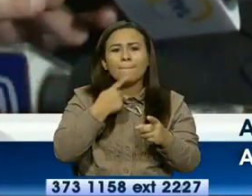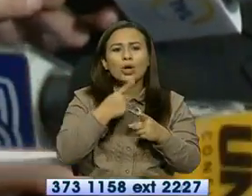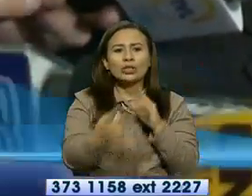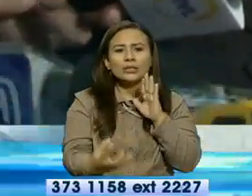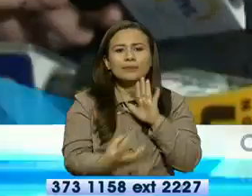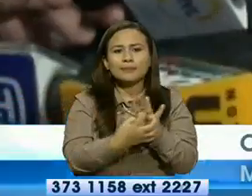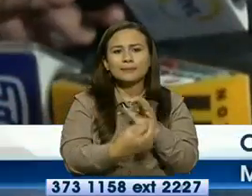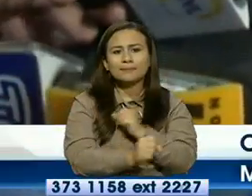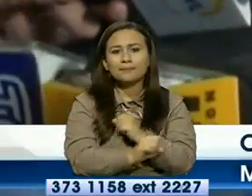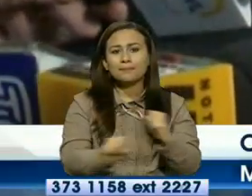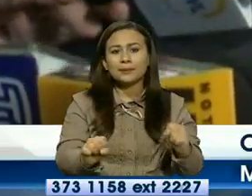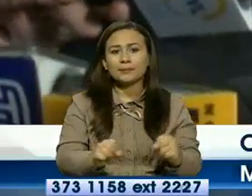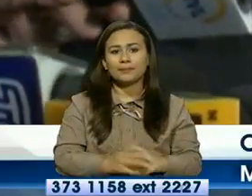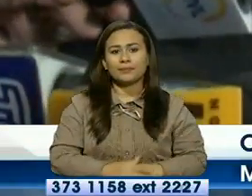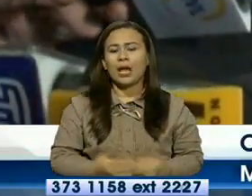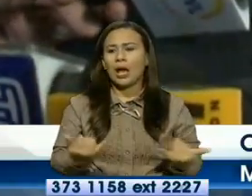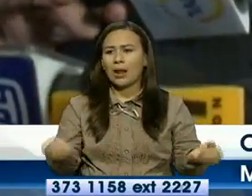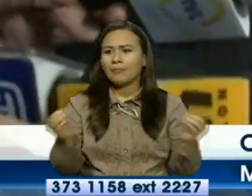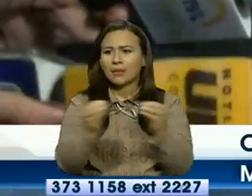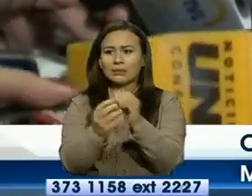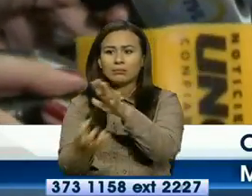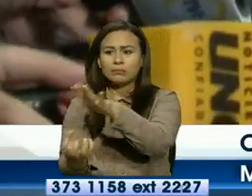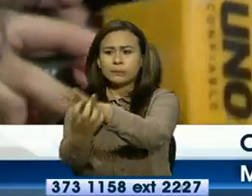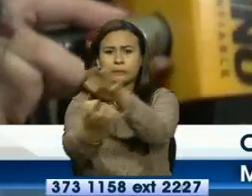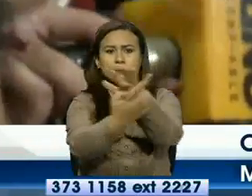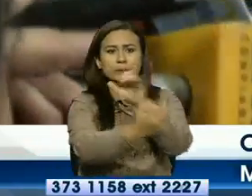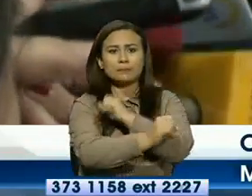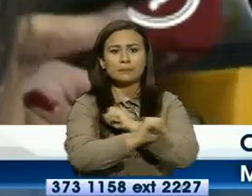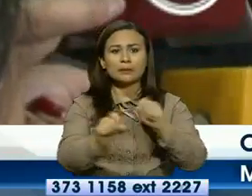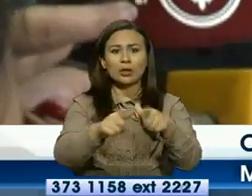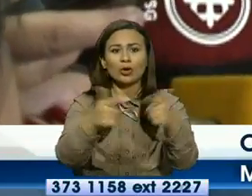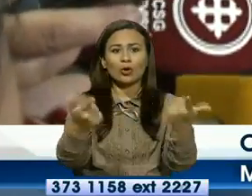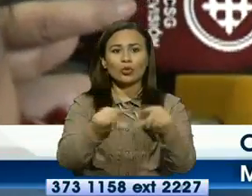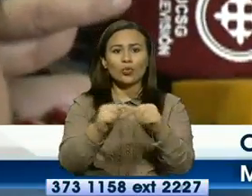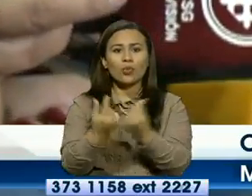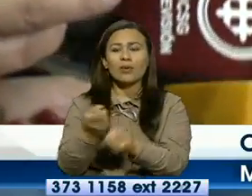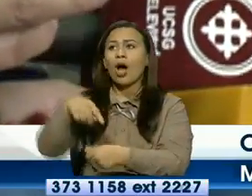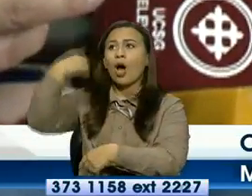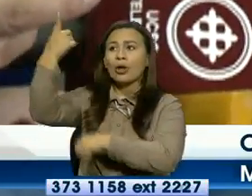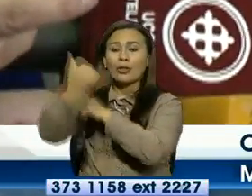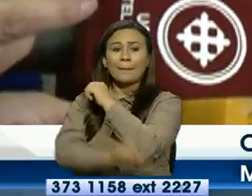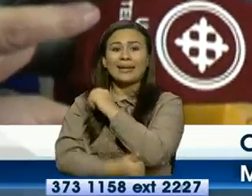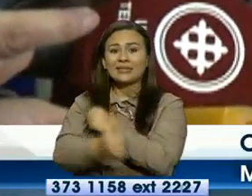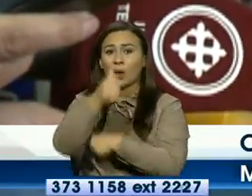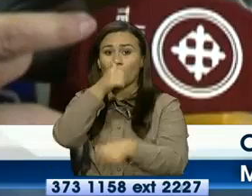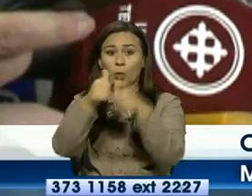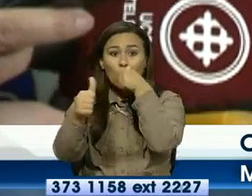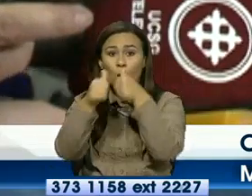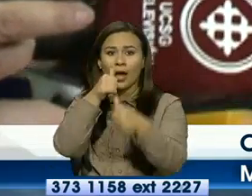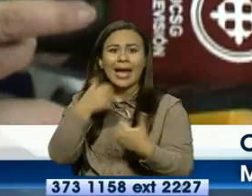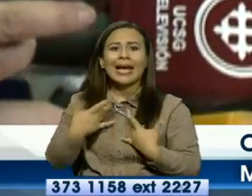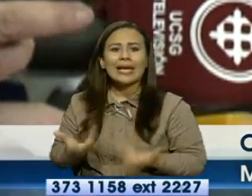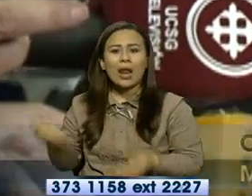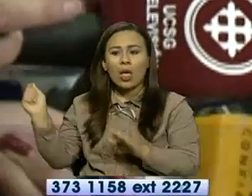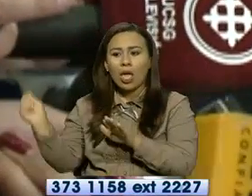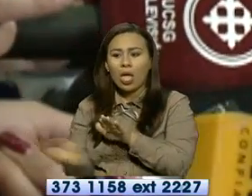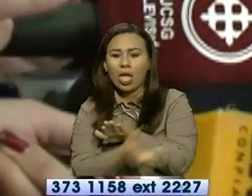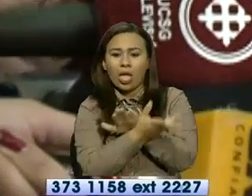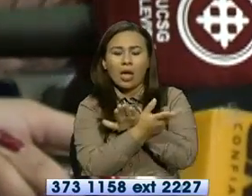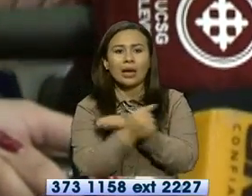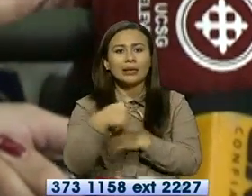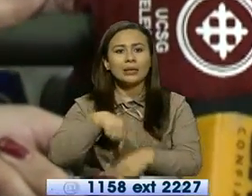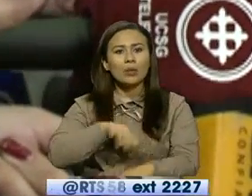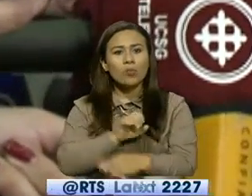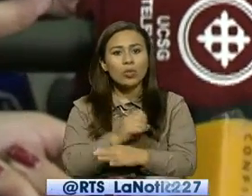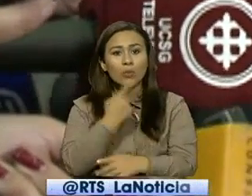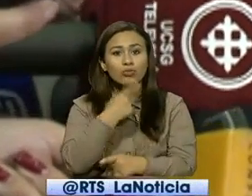sus contingentes armados hacia grupos o carteles de otros países, inclusive para poder garantizar flujos